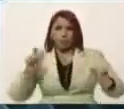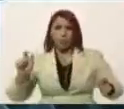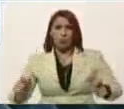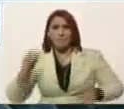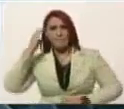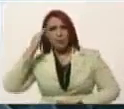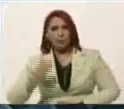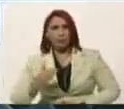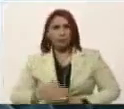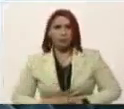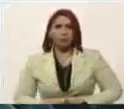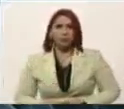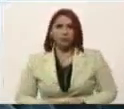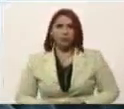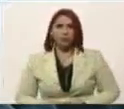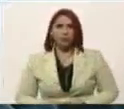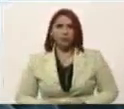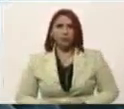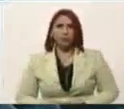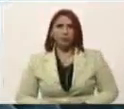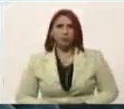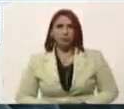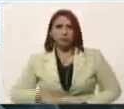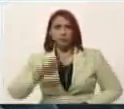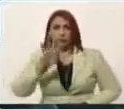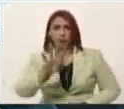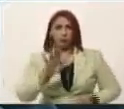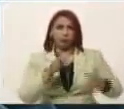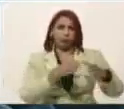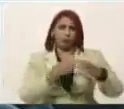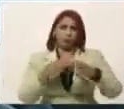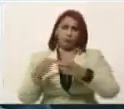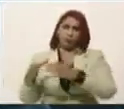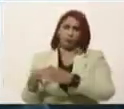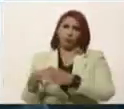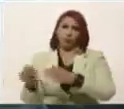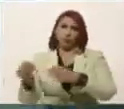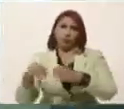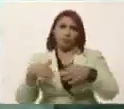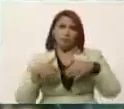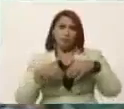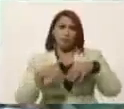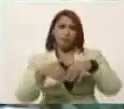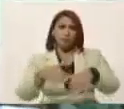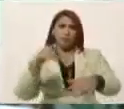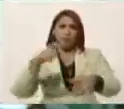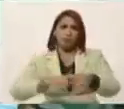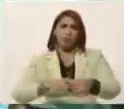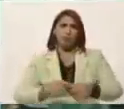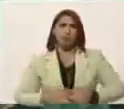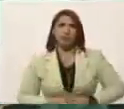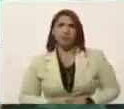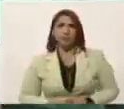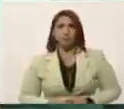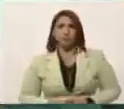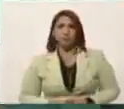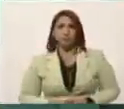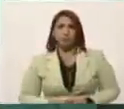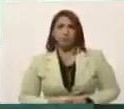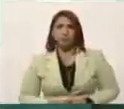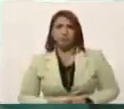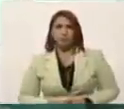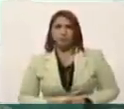militar de los cuatro componentes más la milicia. Hemos venido